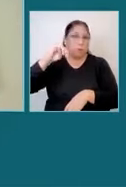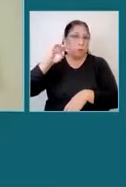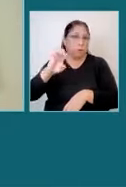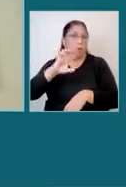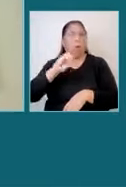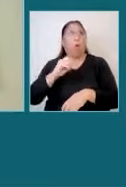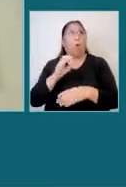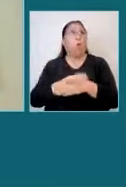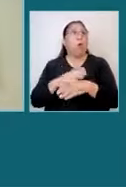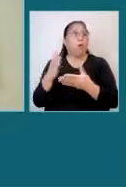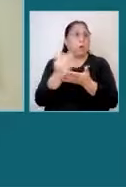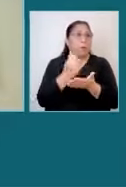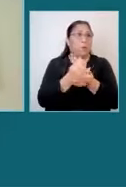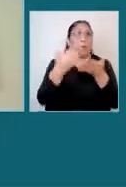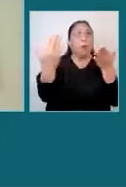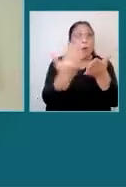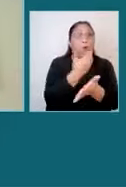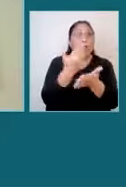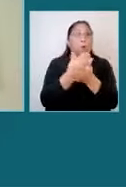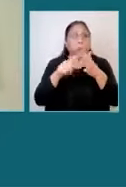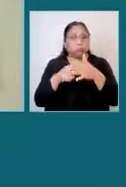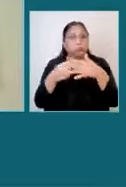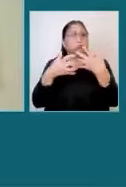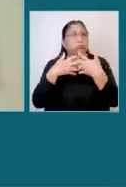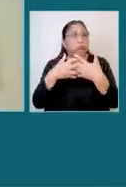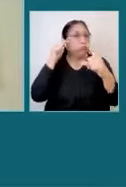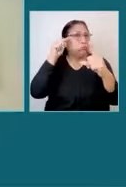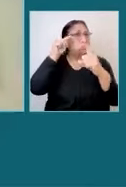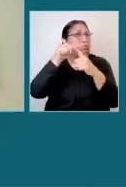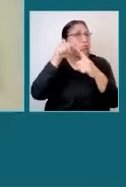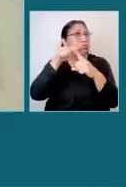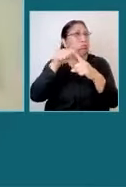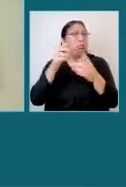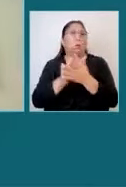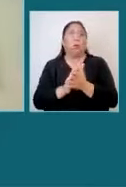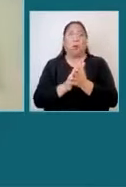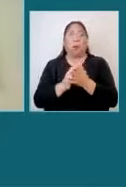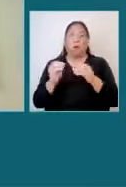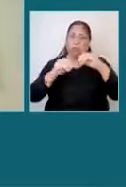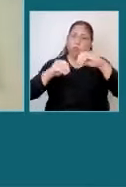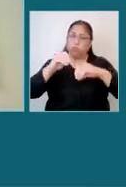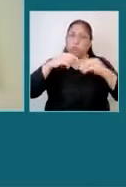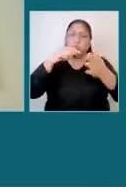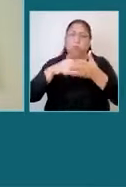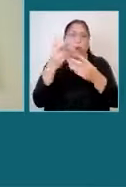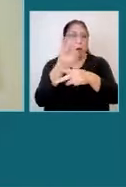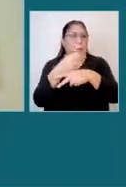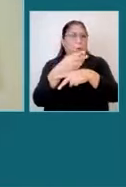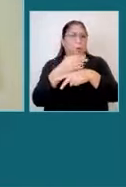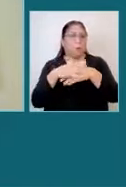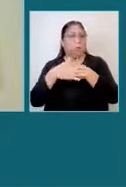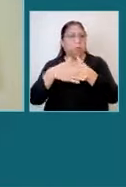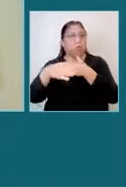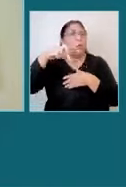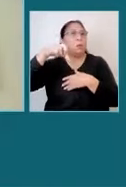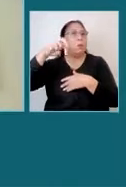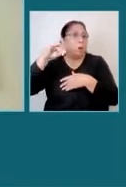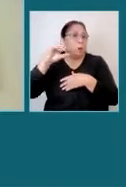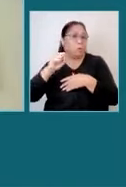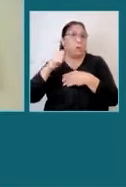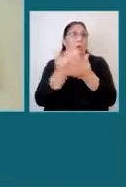para Emprendimientos Innovadores, que tienen por objetivo incrementar el desarrollo productivo y la productividad de las MIPYMES y los